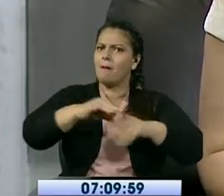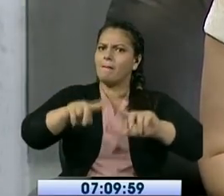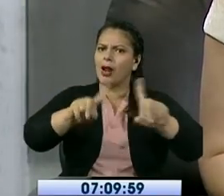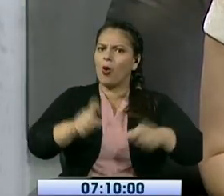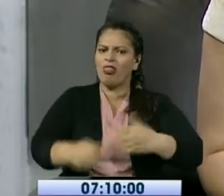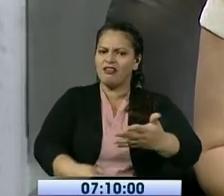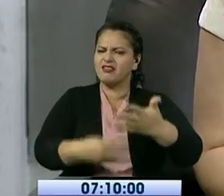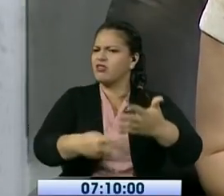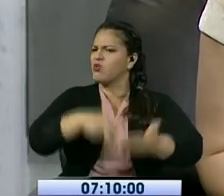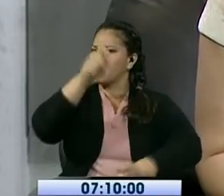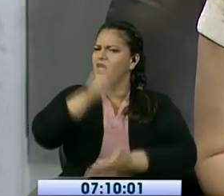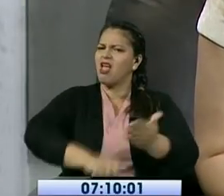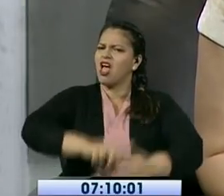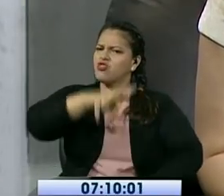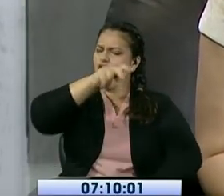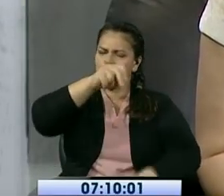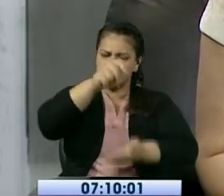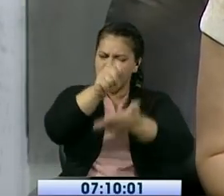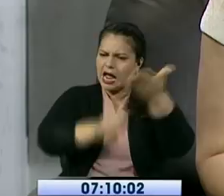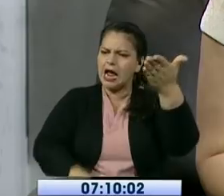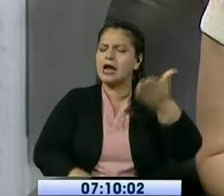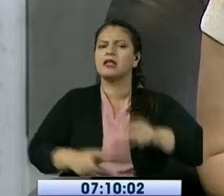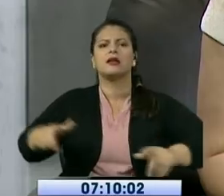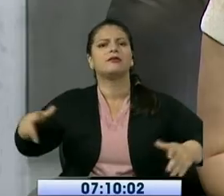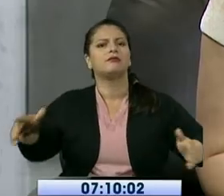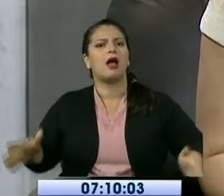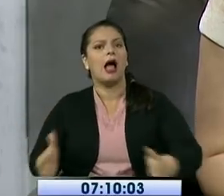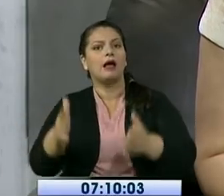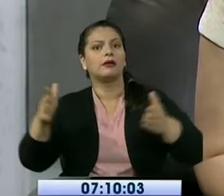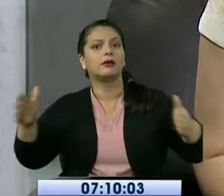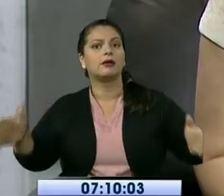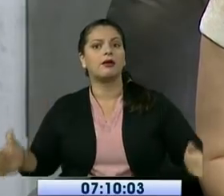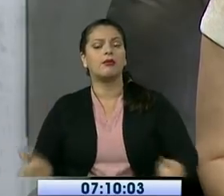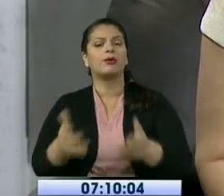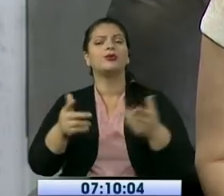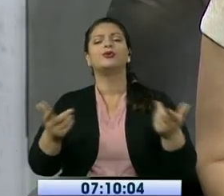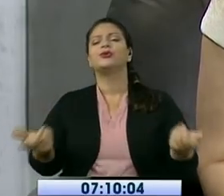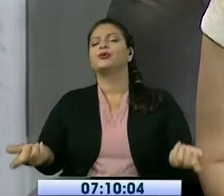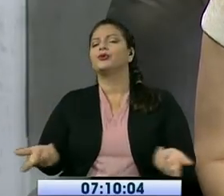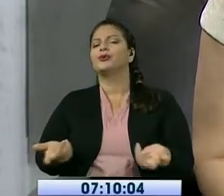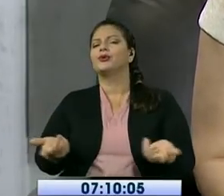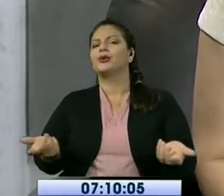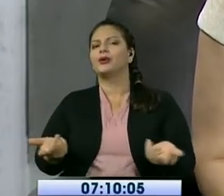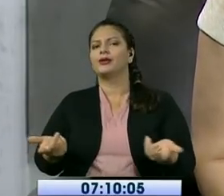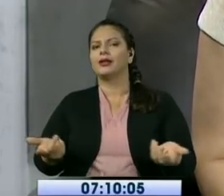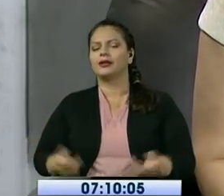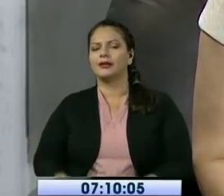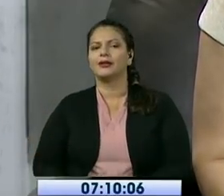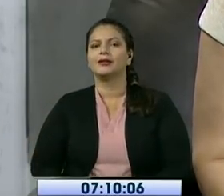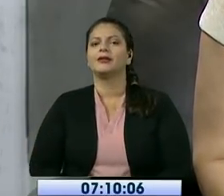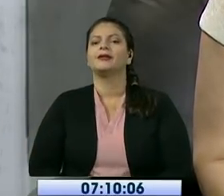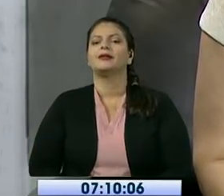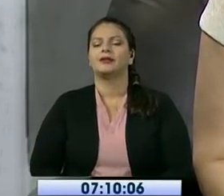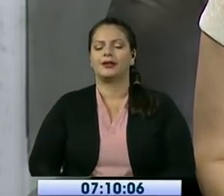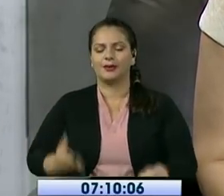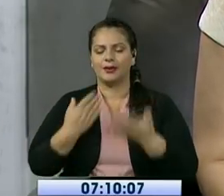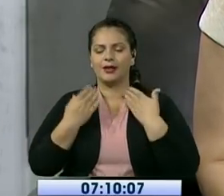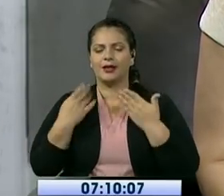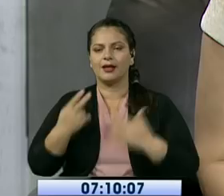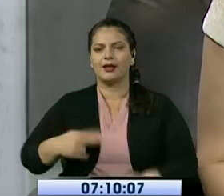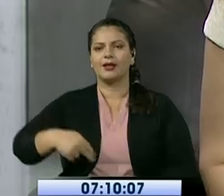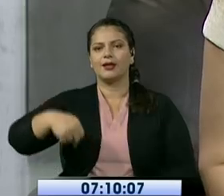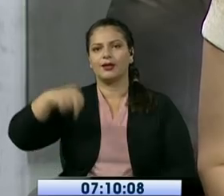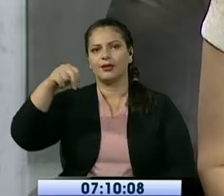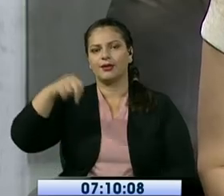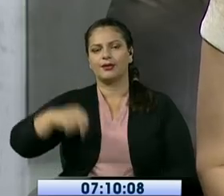semana. El exmandatario encabezó una caravana motorizada y un almuerzo popular en sectores del noroeste de Guayaquil.